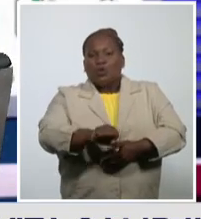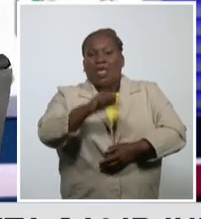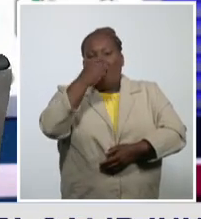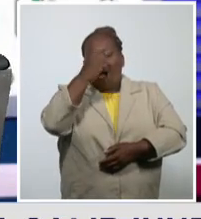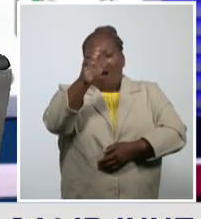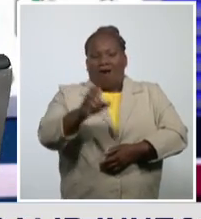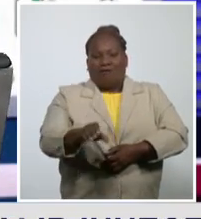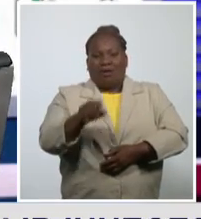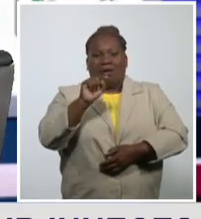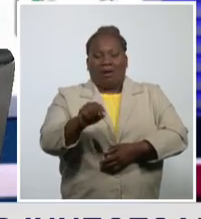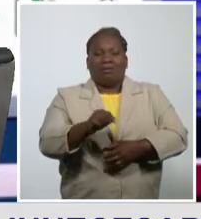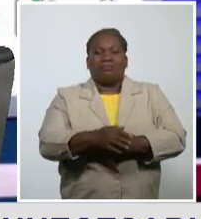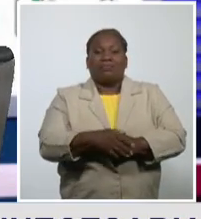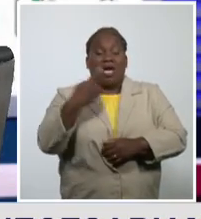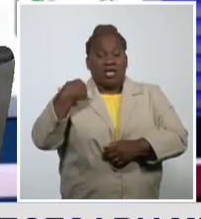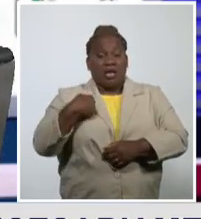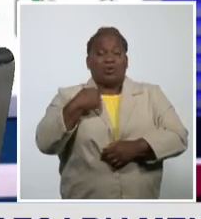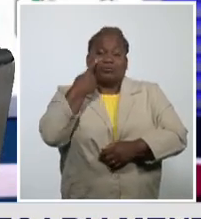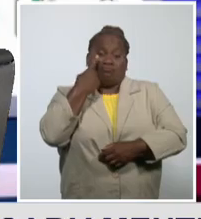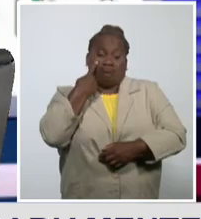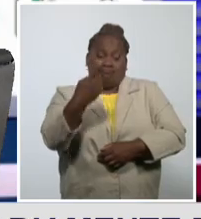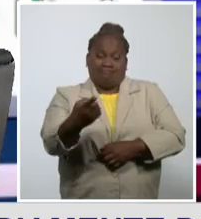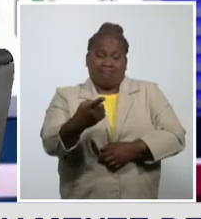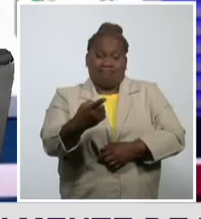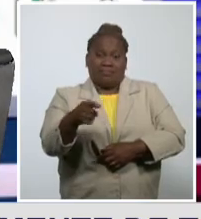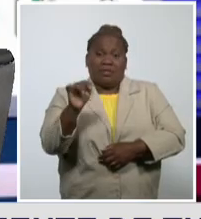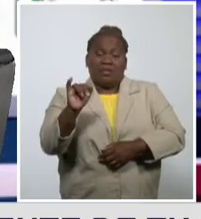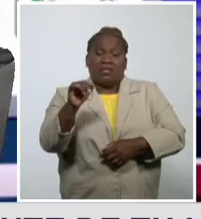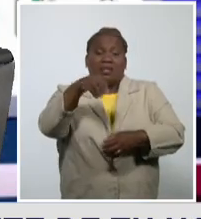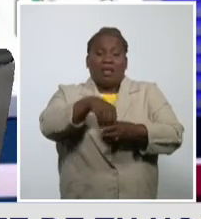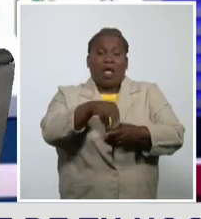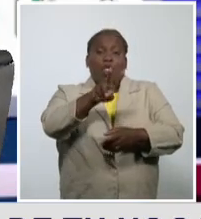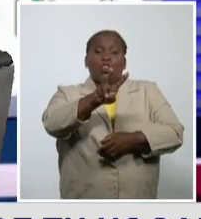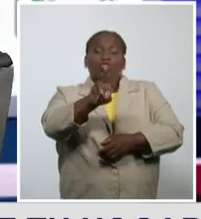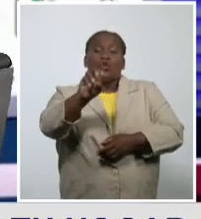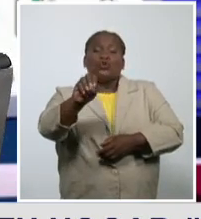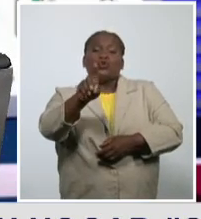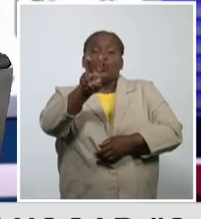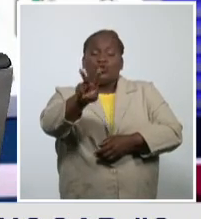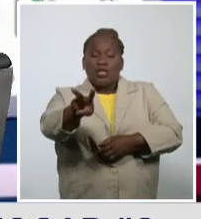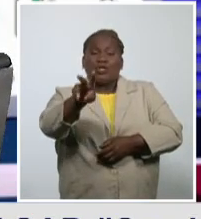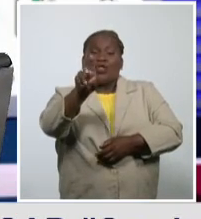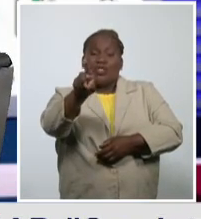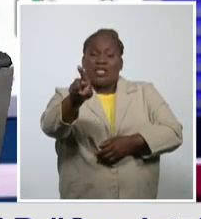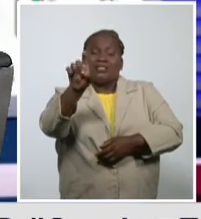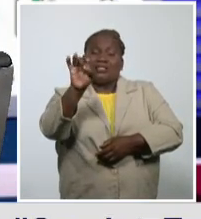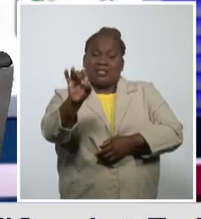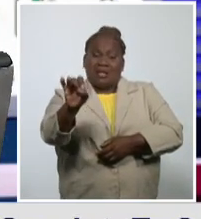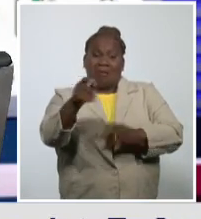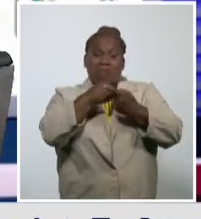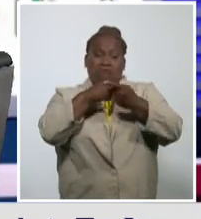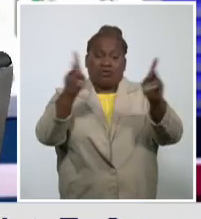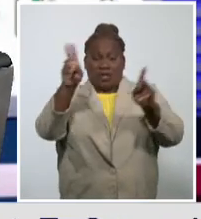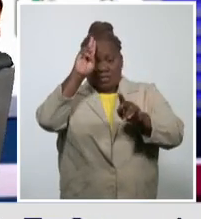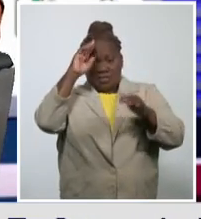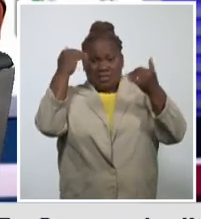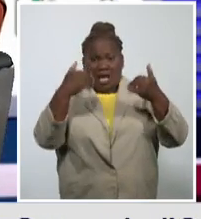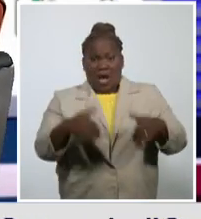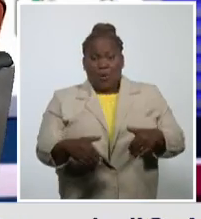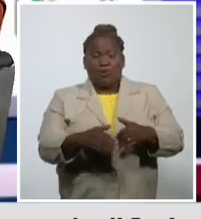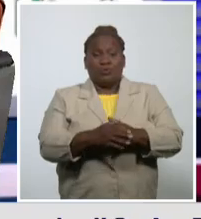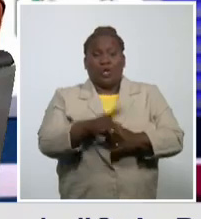prensa que usted conoció ayer, en la jornada de ayer, integrada por 217 profesionales de la salud. El